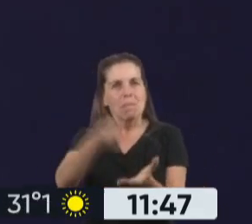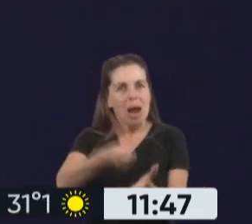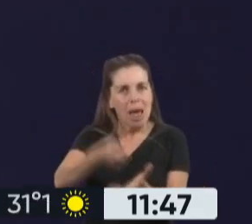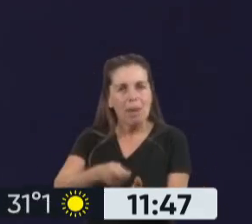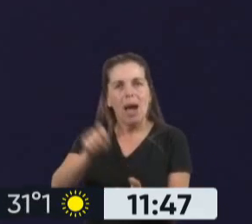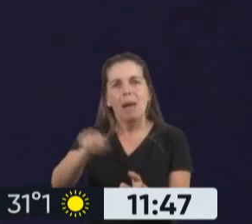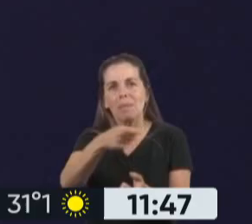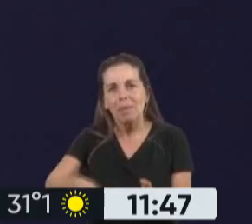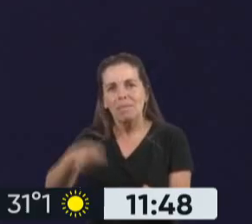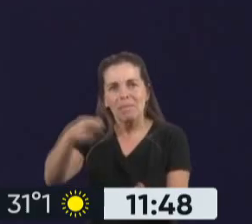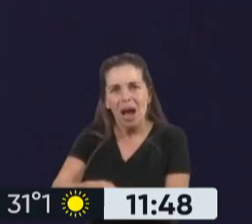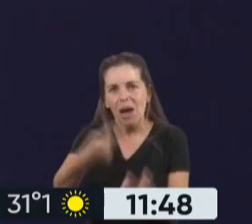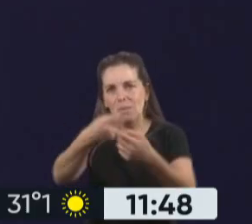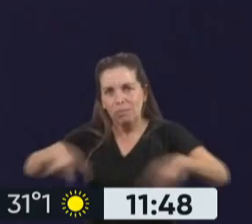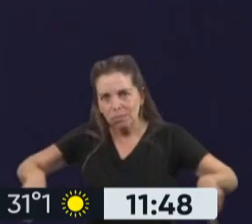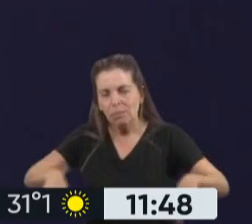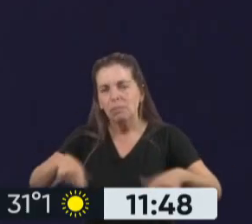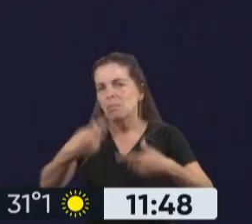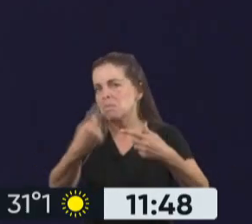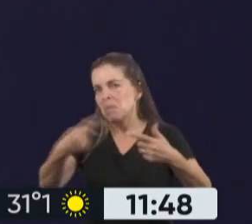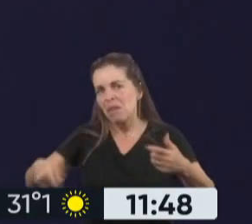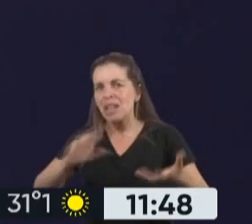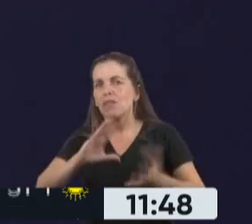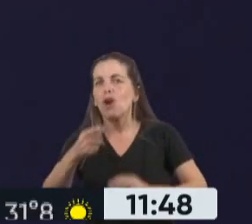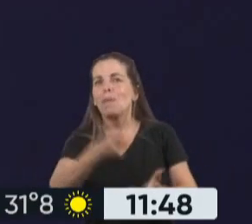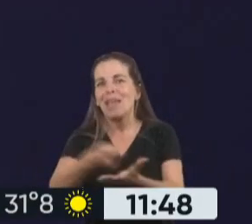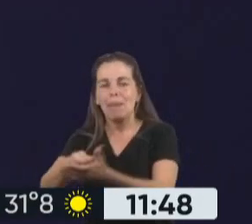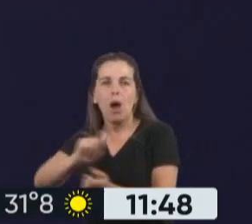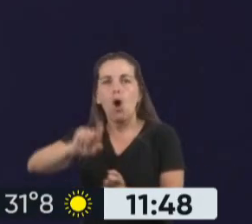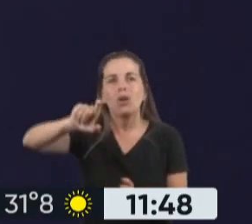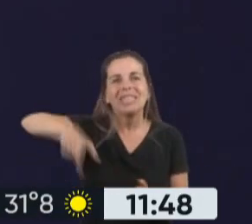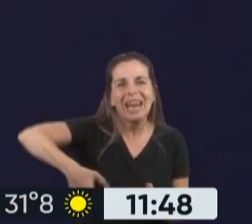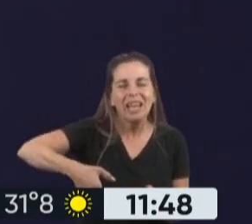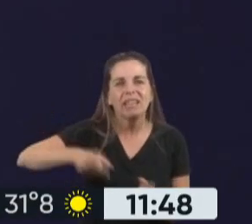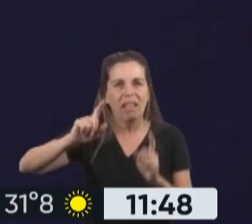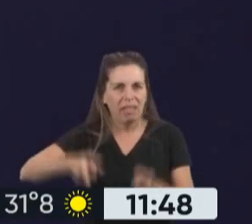pago electrónico, no necesariamente con billeteras, sino también con tarjeta de crédito.